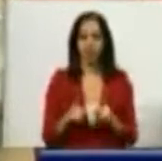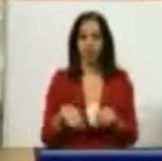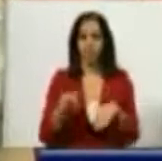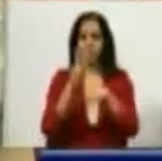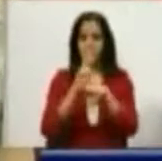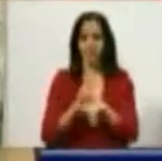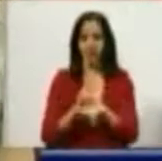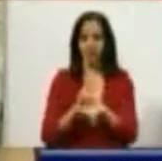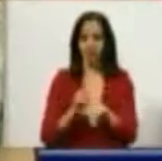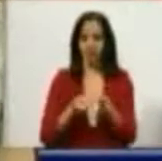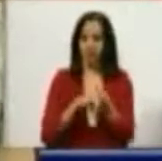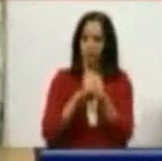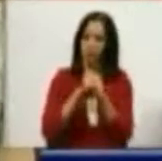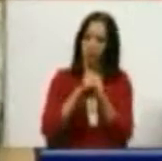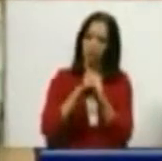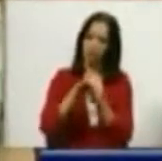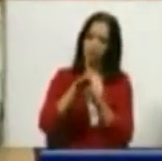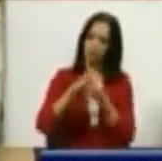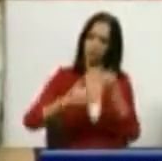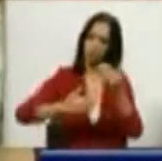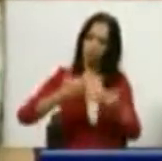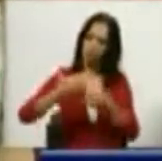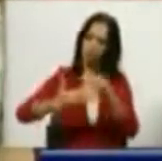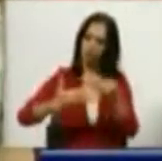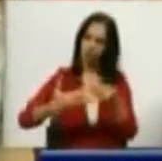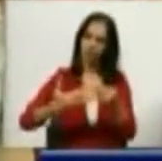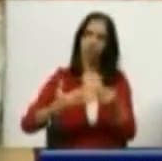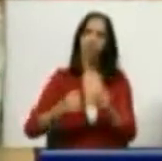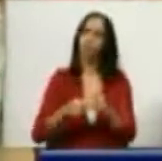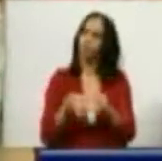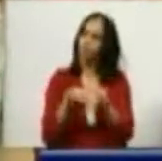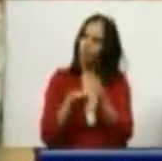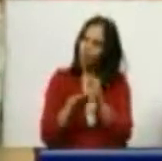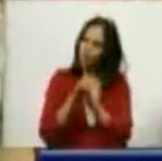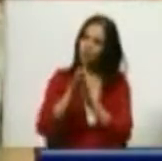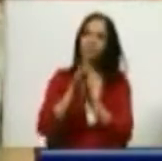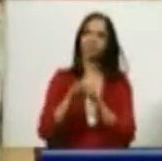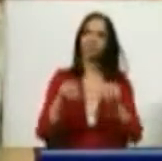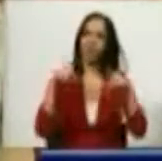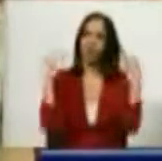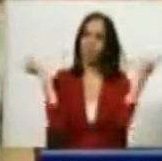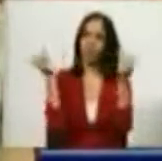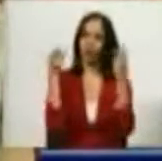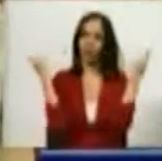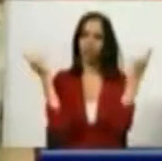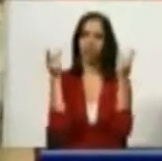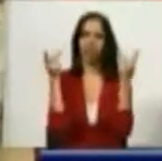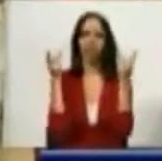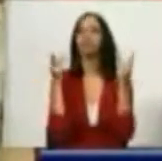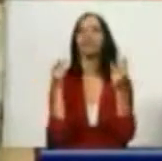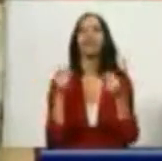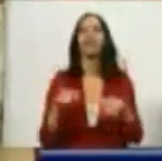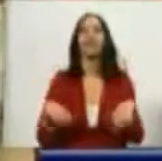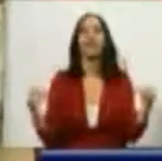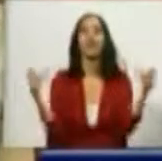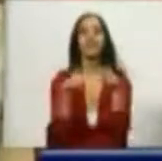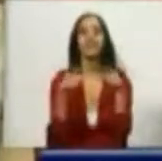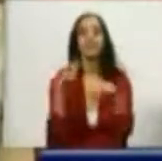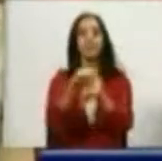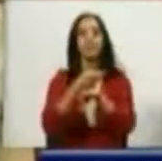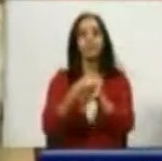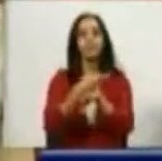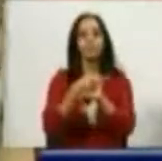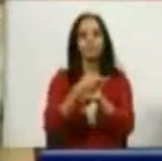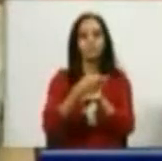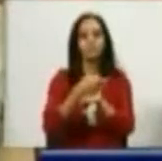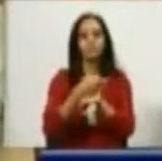viene avanzando progresivamente por el paso del desarrollo de la prosperidad y con un equipo de gobierno que